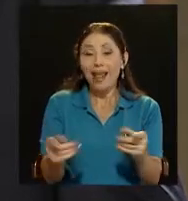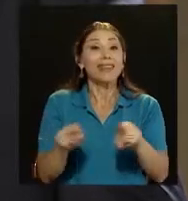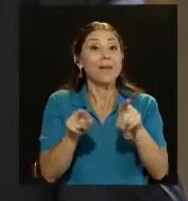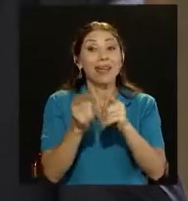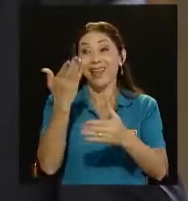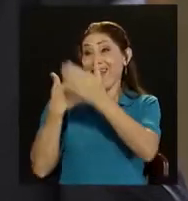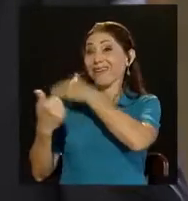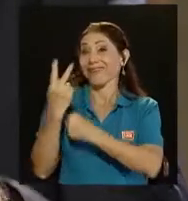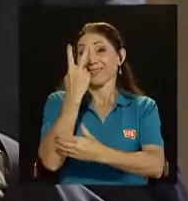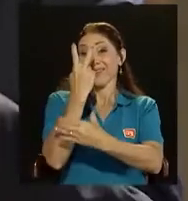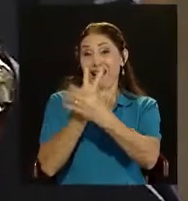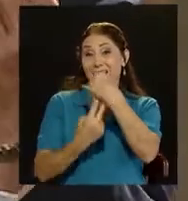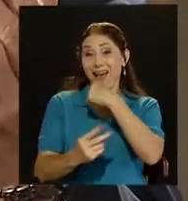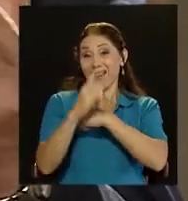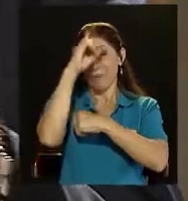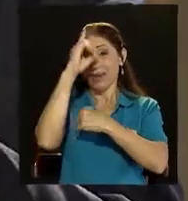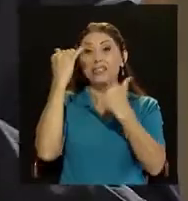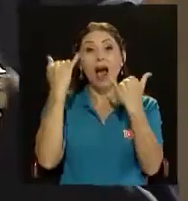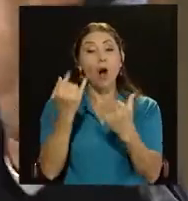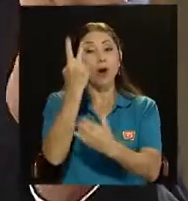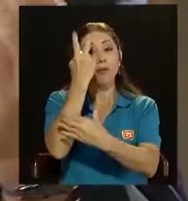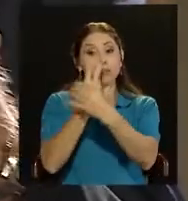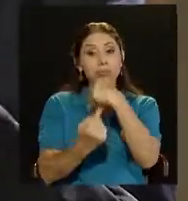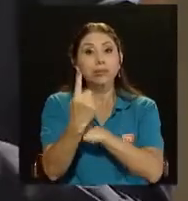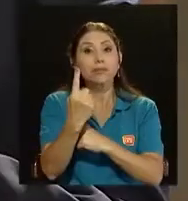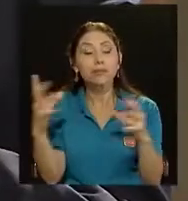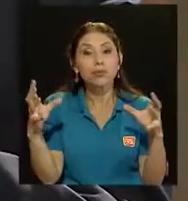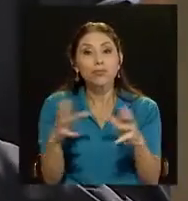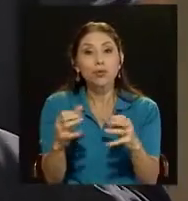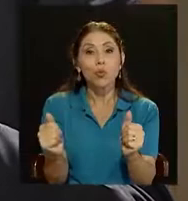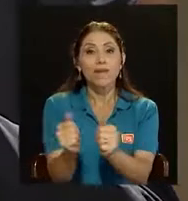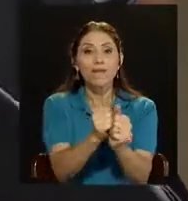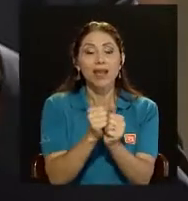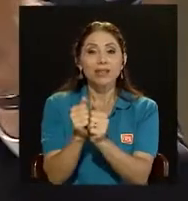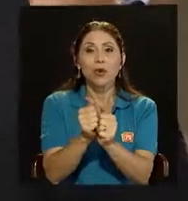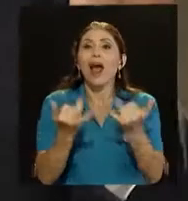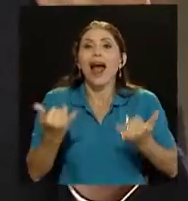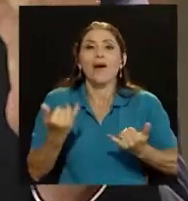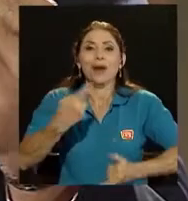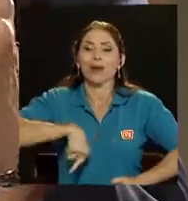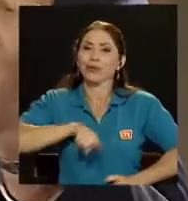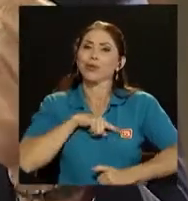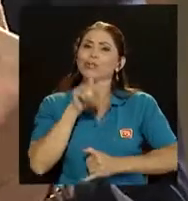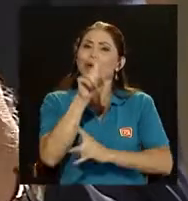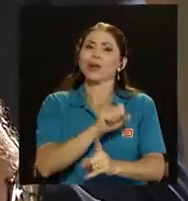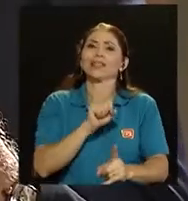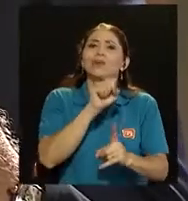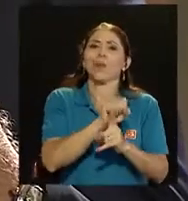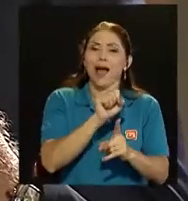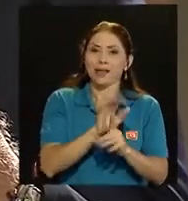nos encontramos de un momento al otro en una situación en donde muchos de los demás países